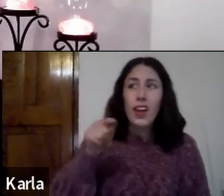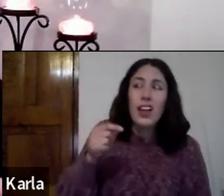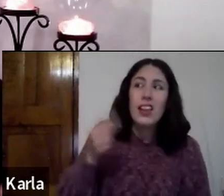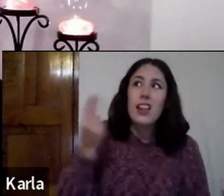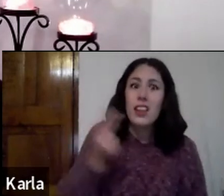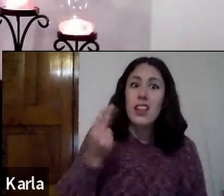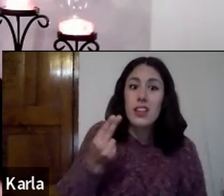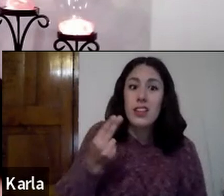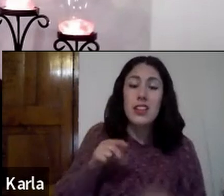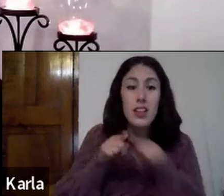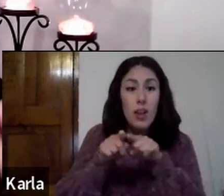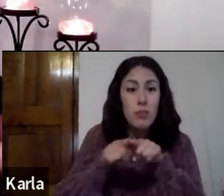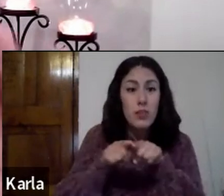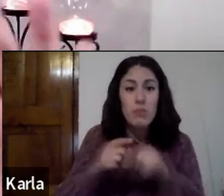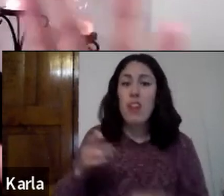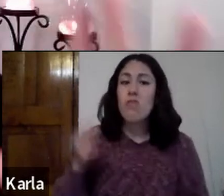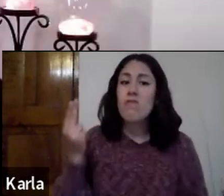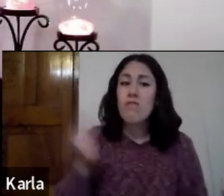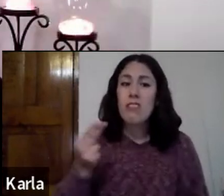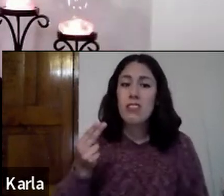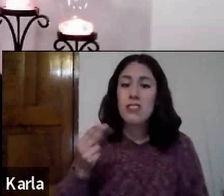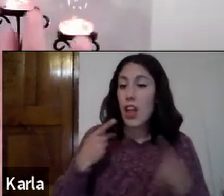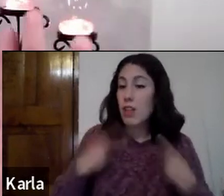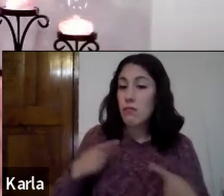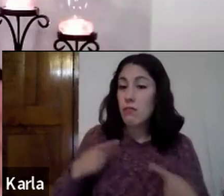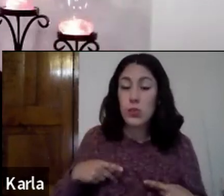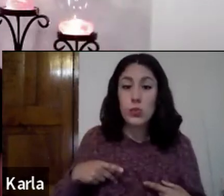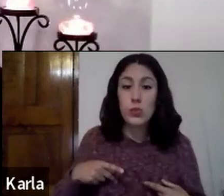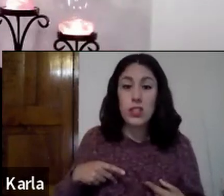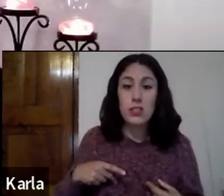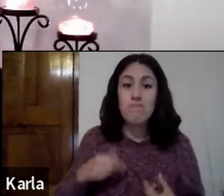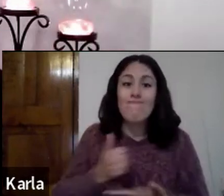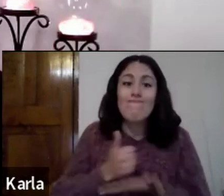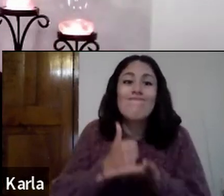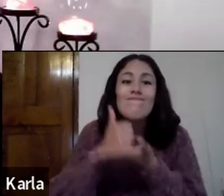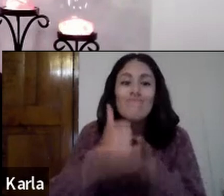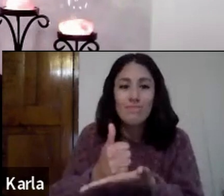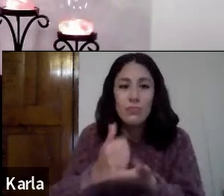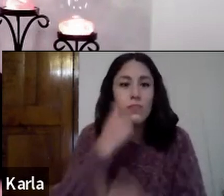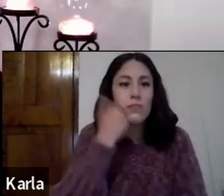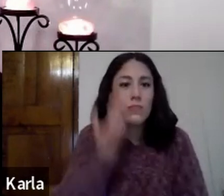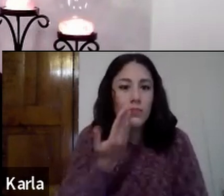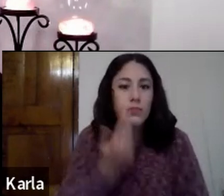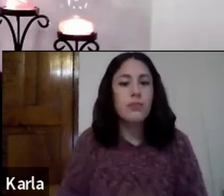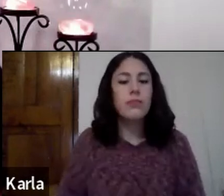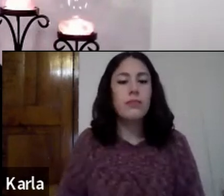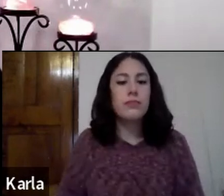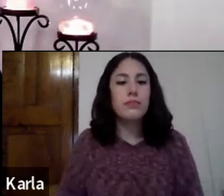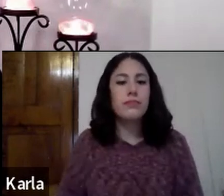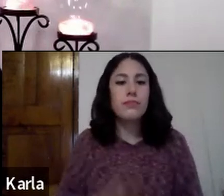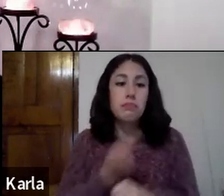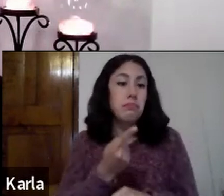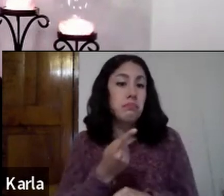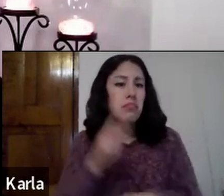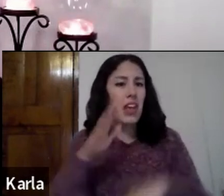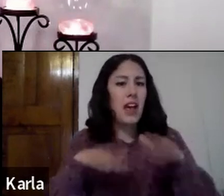necesidad a nuestro alrededor que parte de un mecanismo así de defensa muy natural es cómo decidir voltear